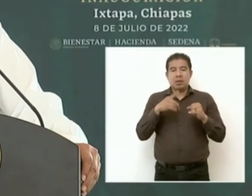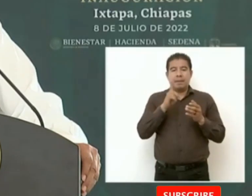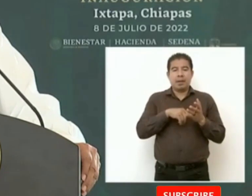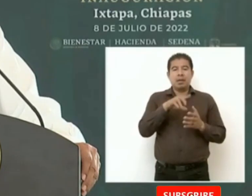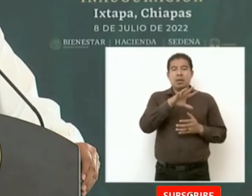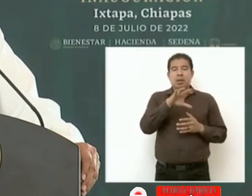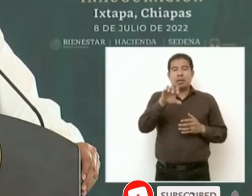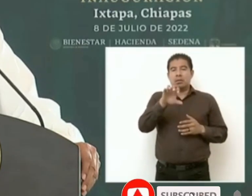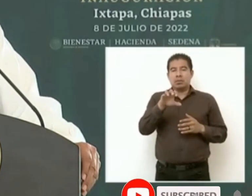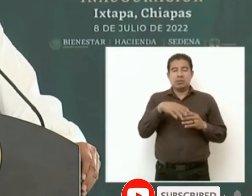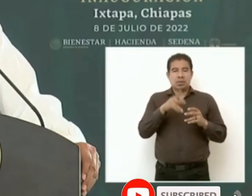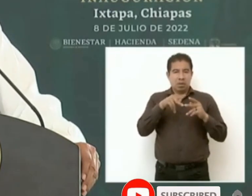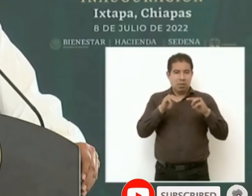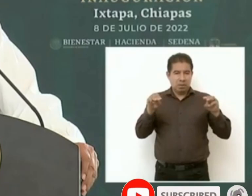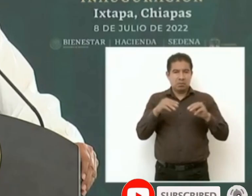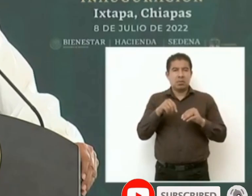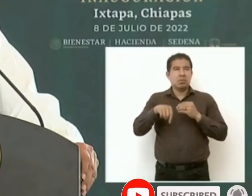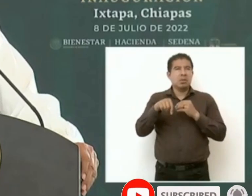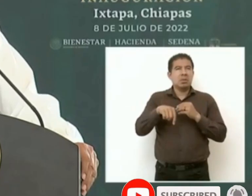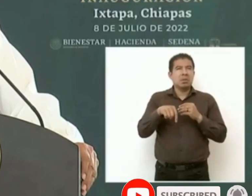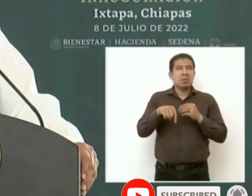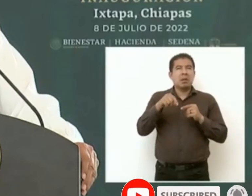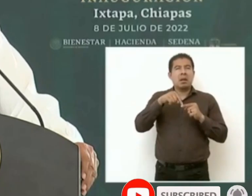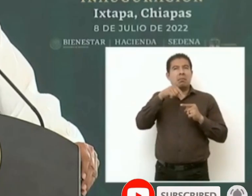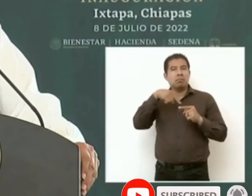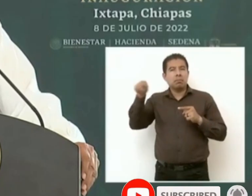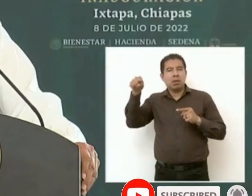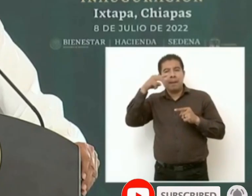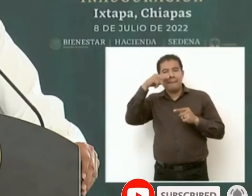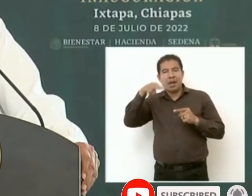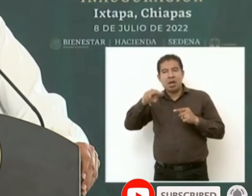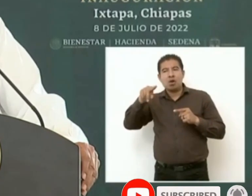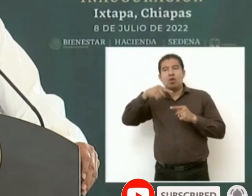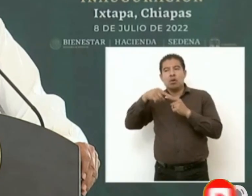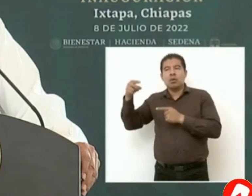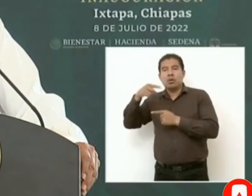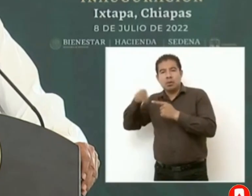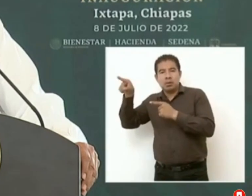1,500 kilómetros, es como ir de aquí a México y regresar.